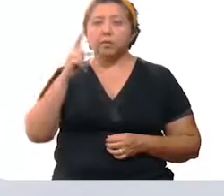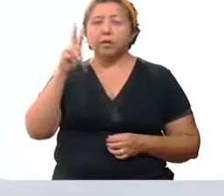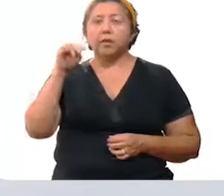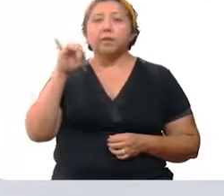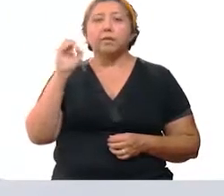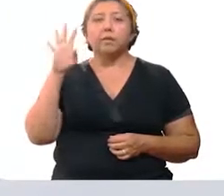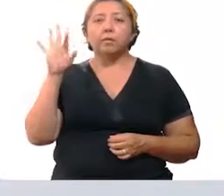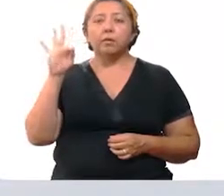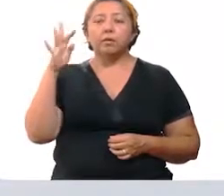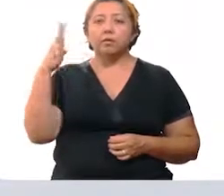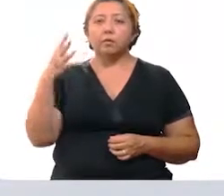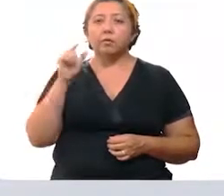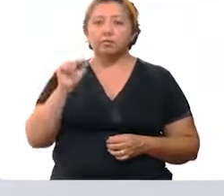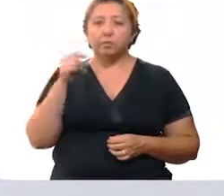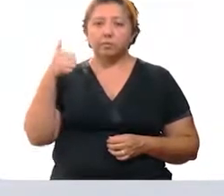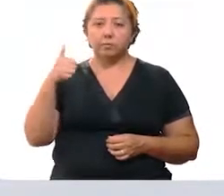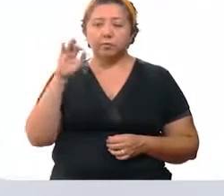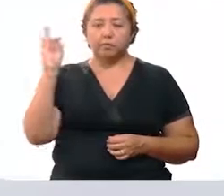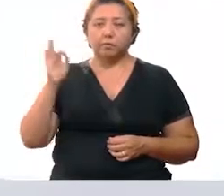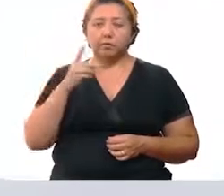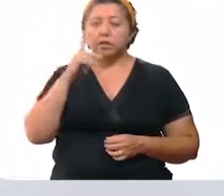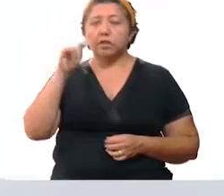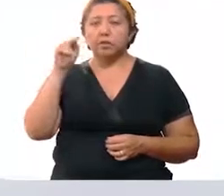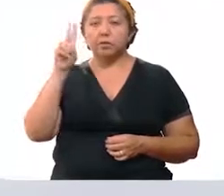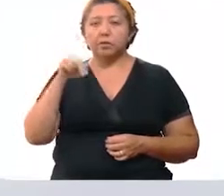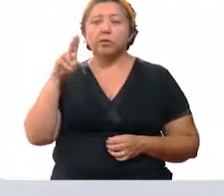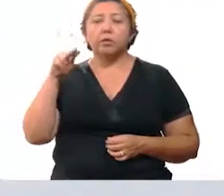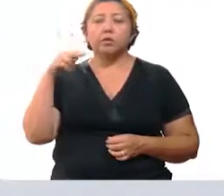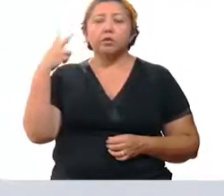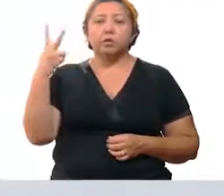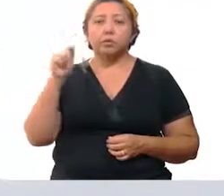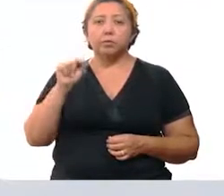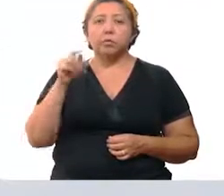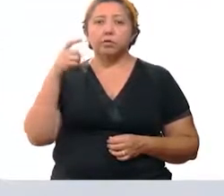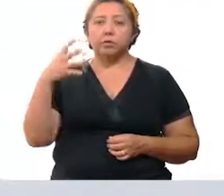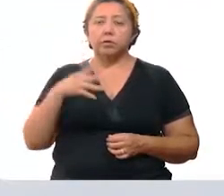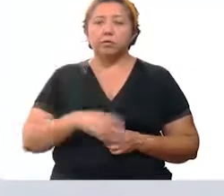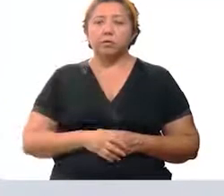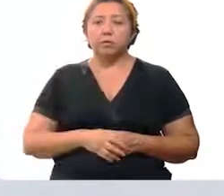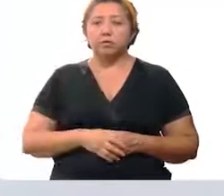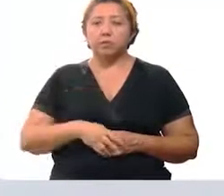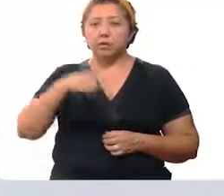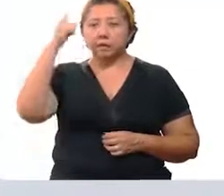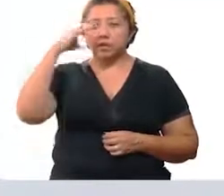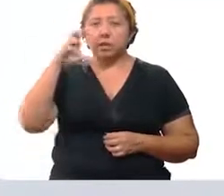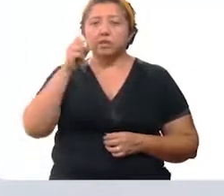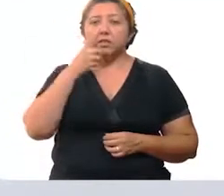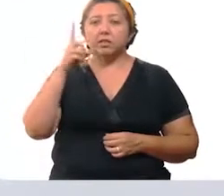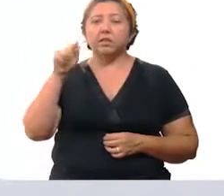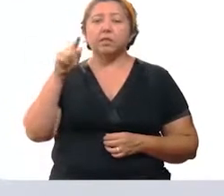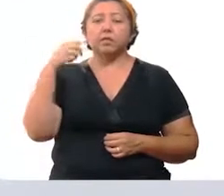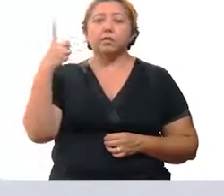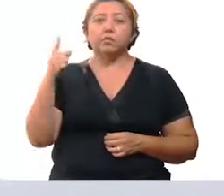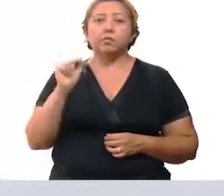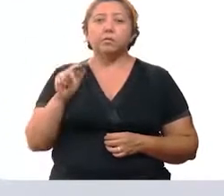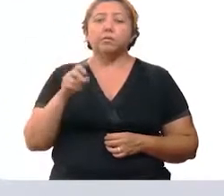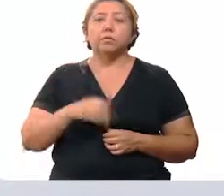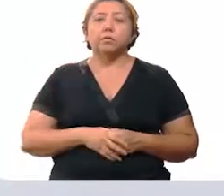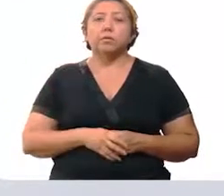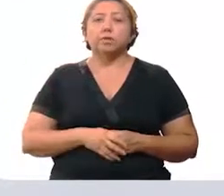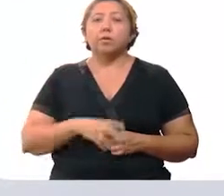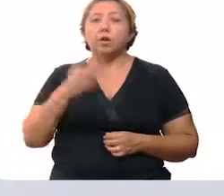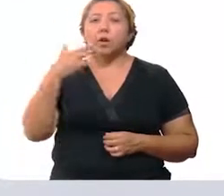Panabá 44.6%, Celestún 82.4%, Cacalchen